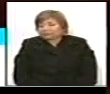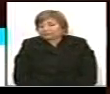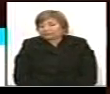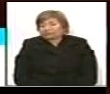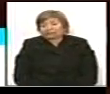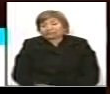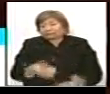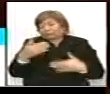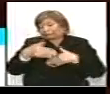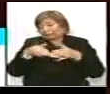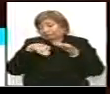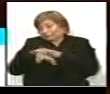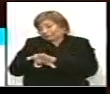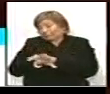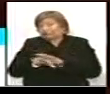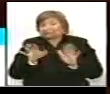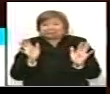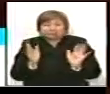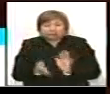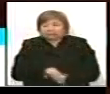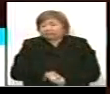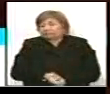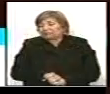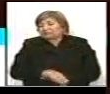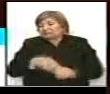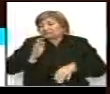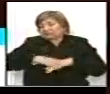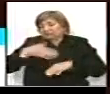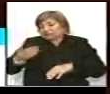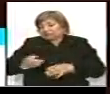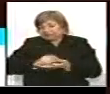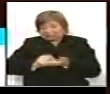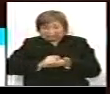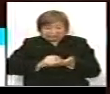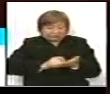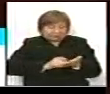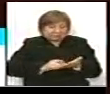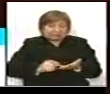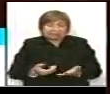a un cajón o lo usan después para tomar notas,